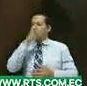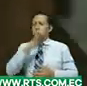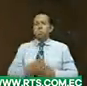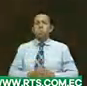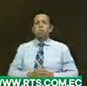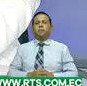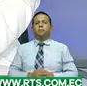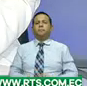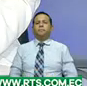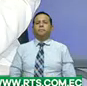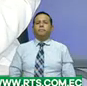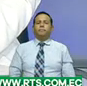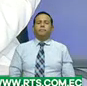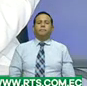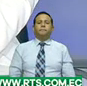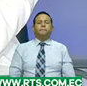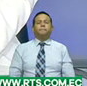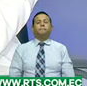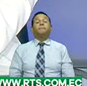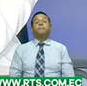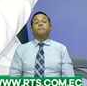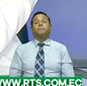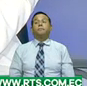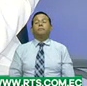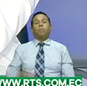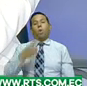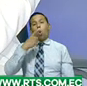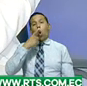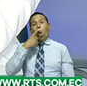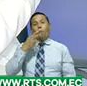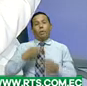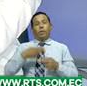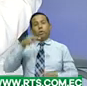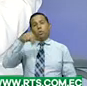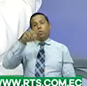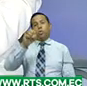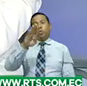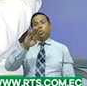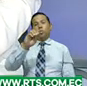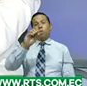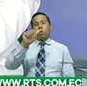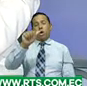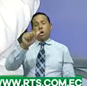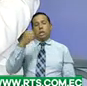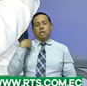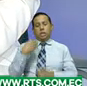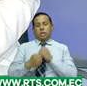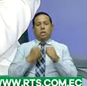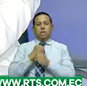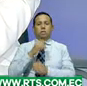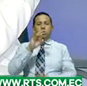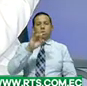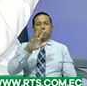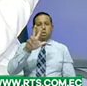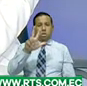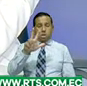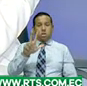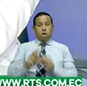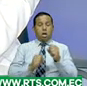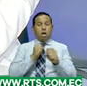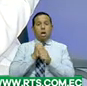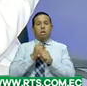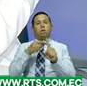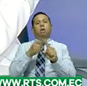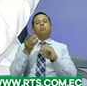Saona. A sus 83 años falleció el exmandatario Gustavo Noboa Bejarano tras una